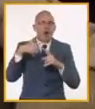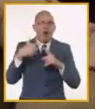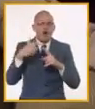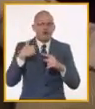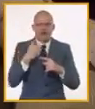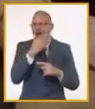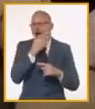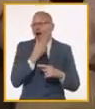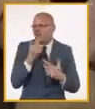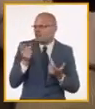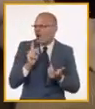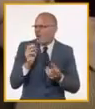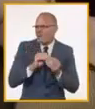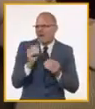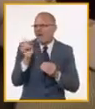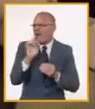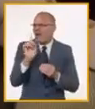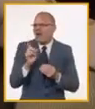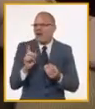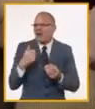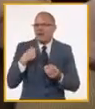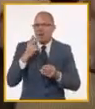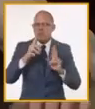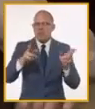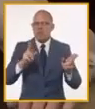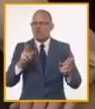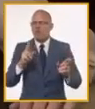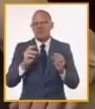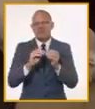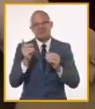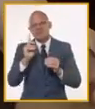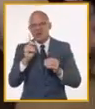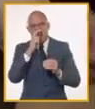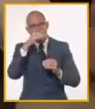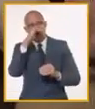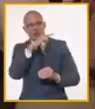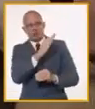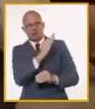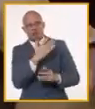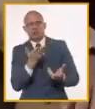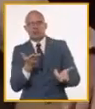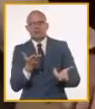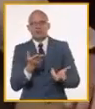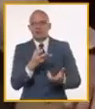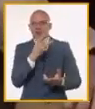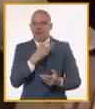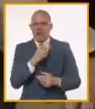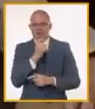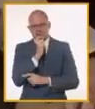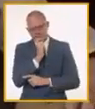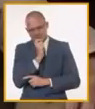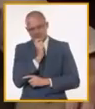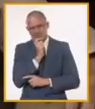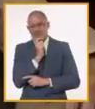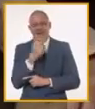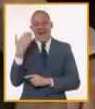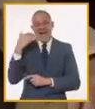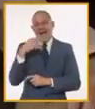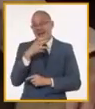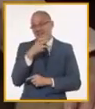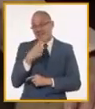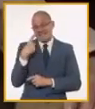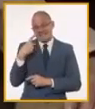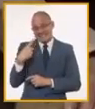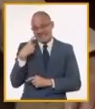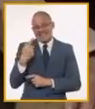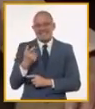llegar ahora a matar, a quitar y a poner y qué sé yo? Le dije yo a Fidel. Y Fidel estaba acostado en aquel momento, fue